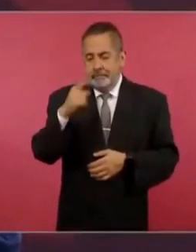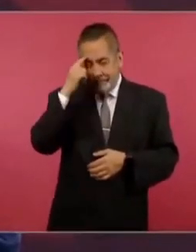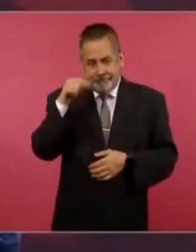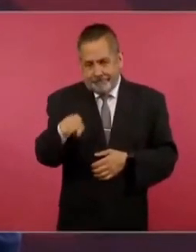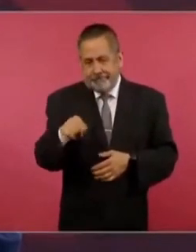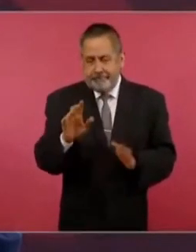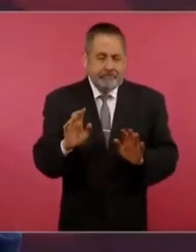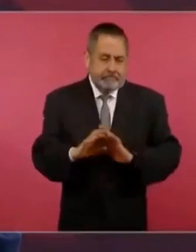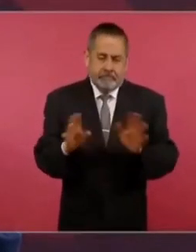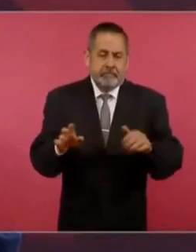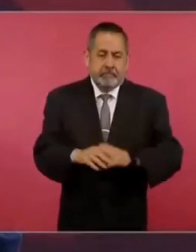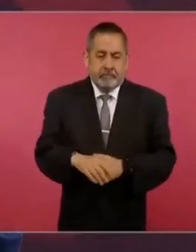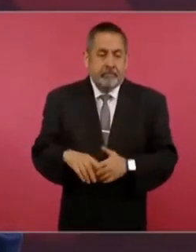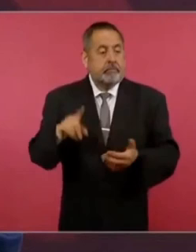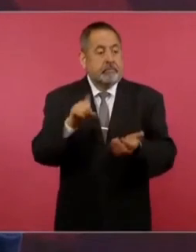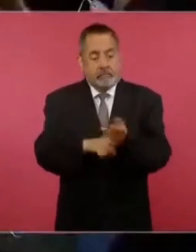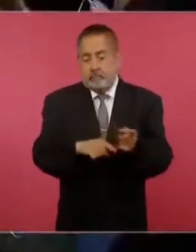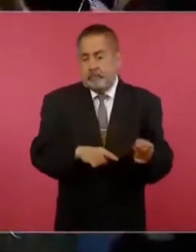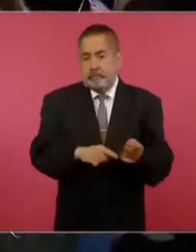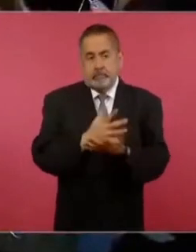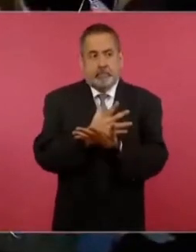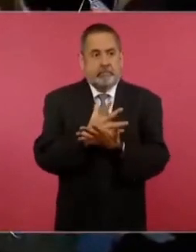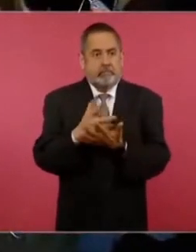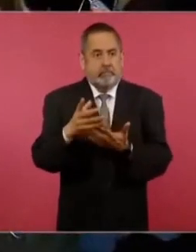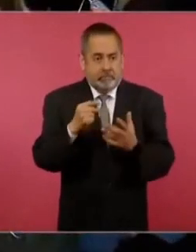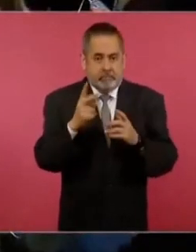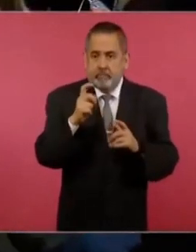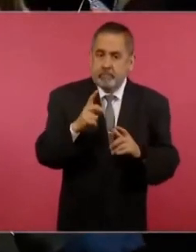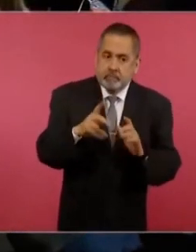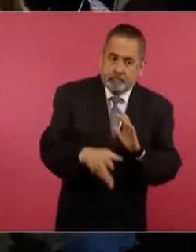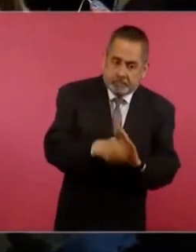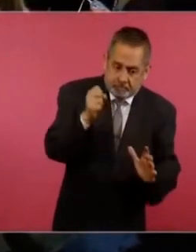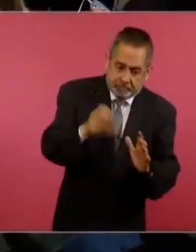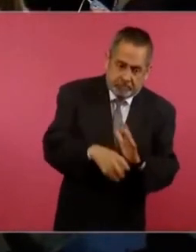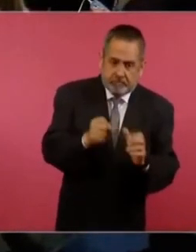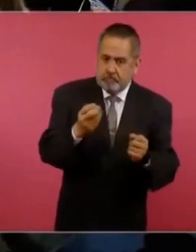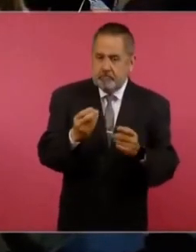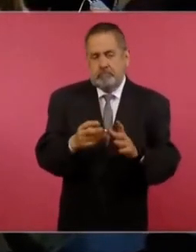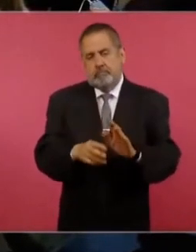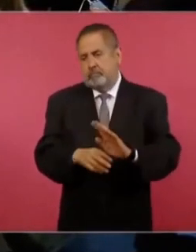porque ahí hay una sobreexplotación de